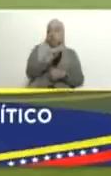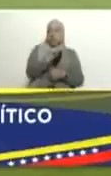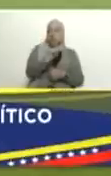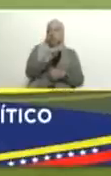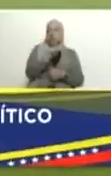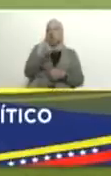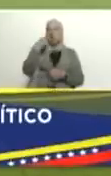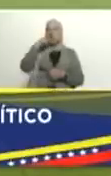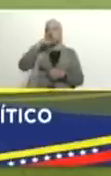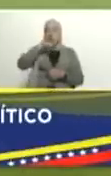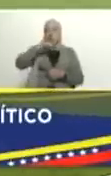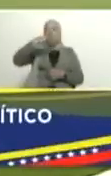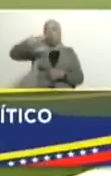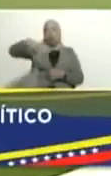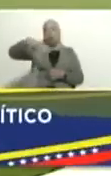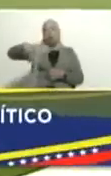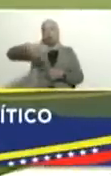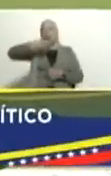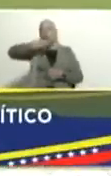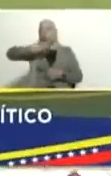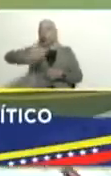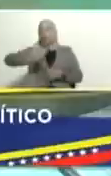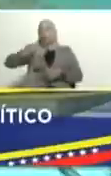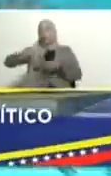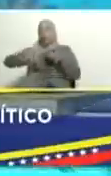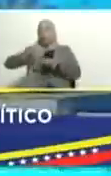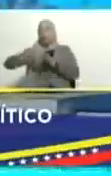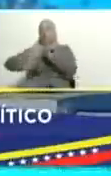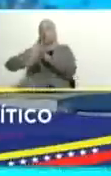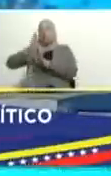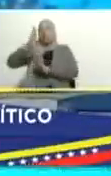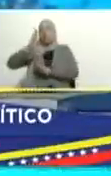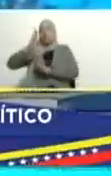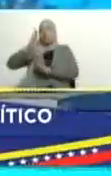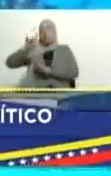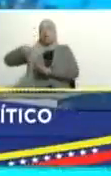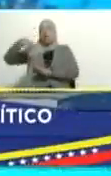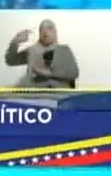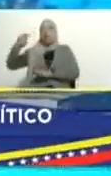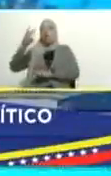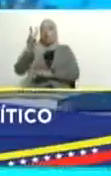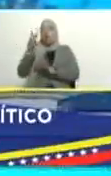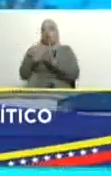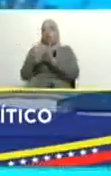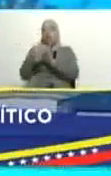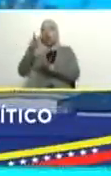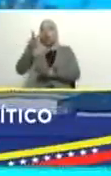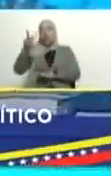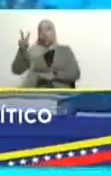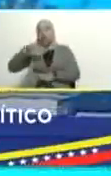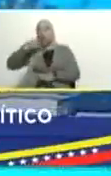Pasábamos revista a los avances de un buen año 2023 en lo